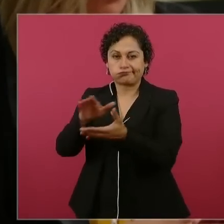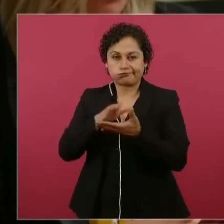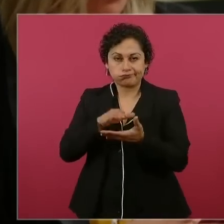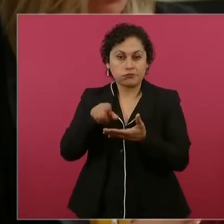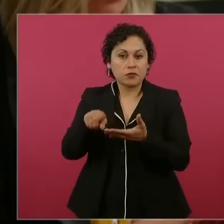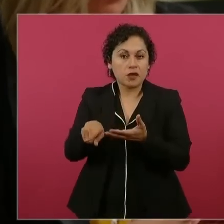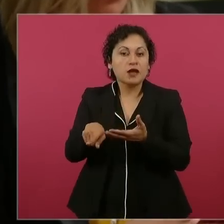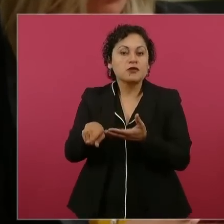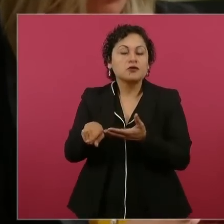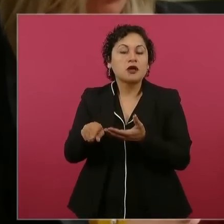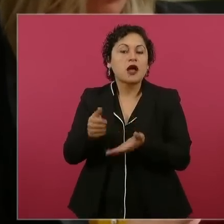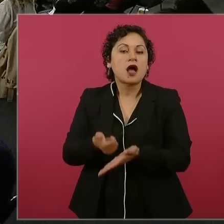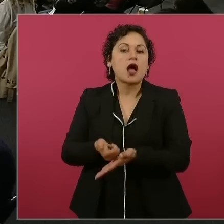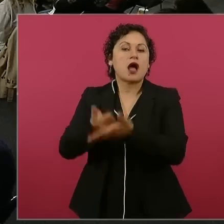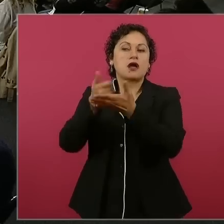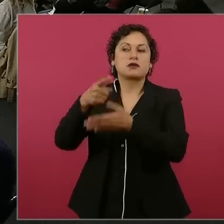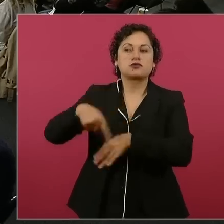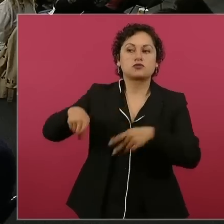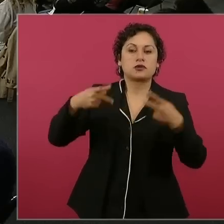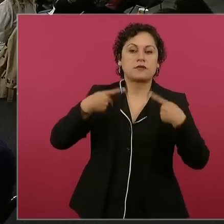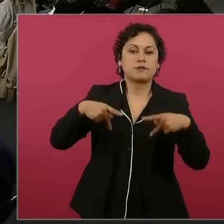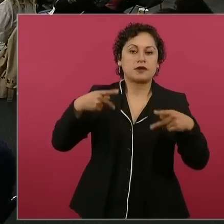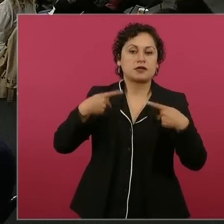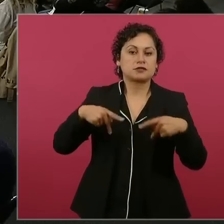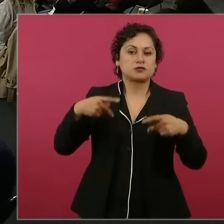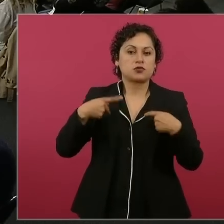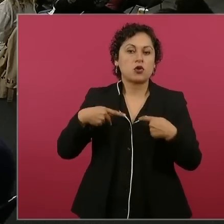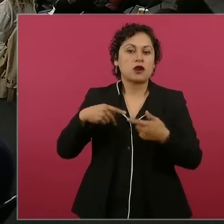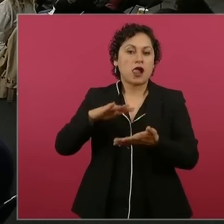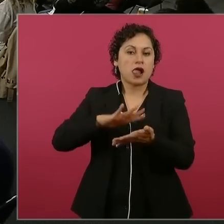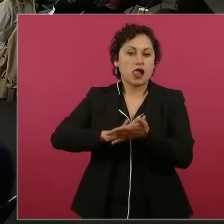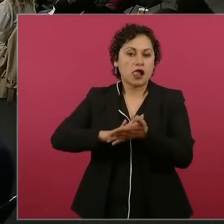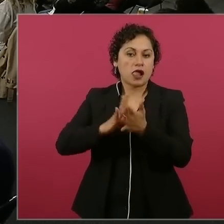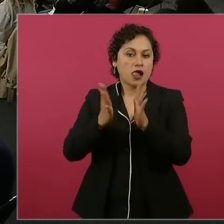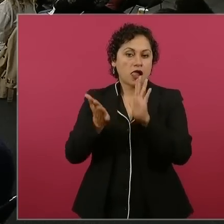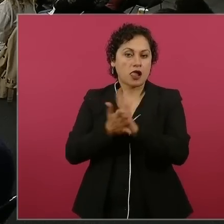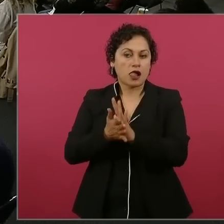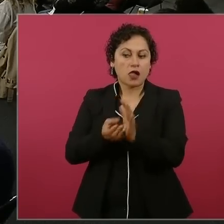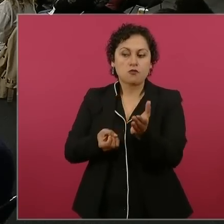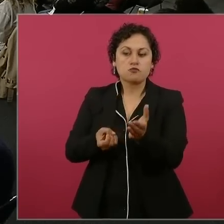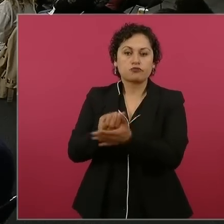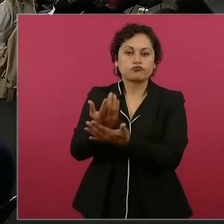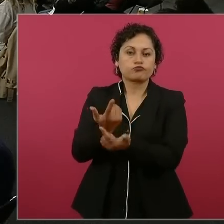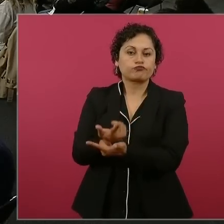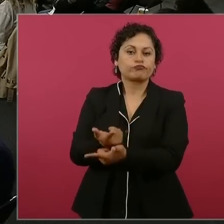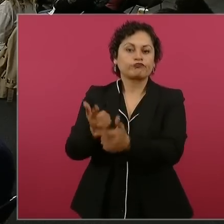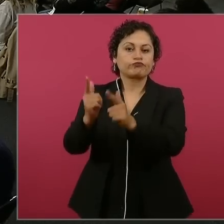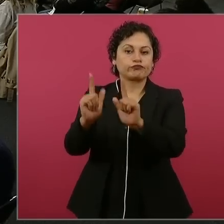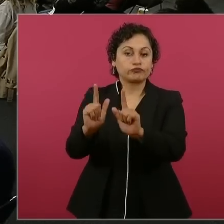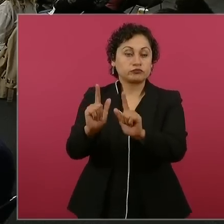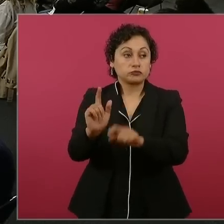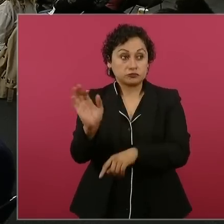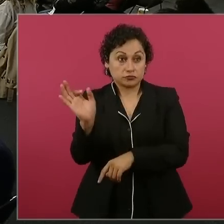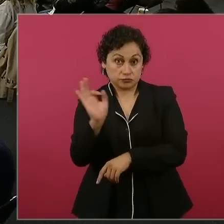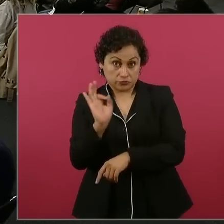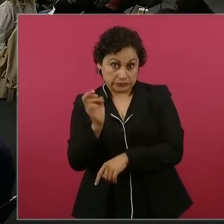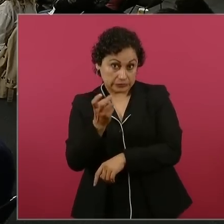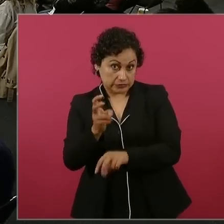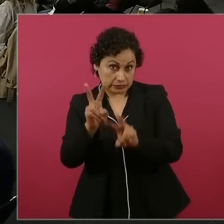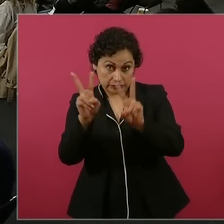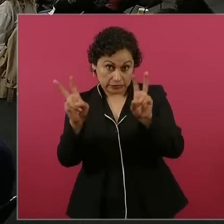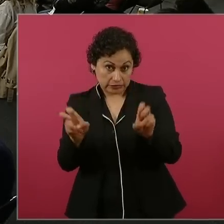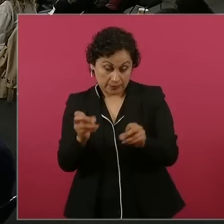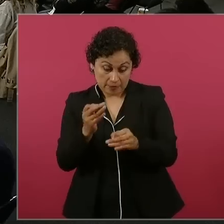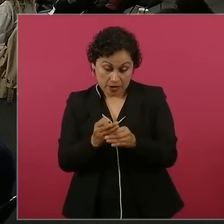liberan a los delincuentes, a los presuntos delincuentes. ¿Esto no traería una persecución con esta situación que se está dando,